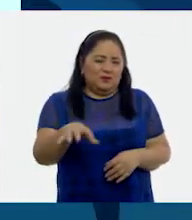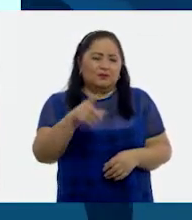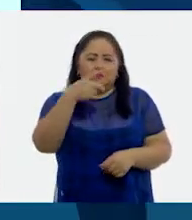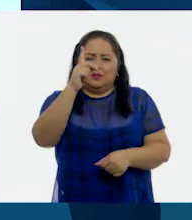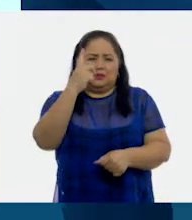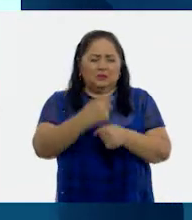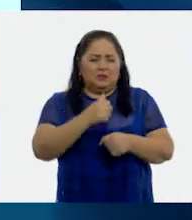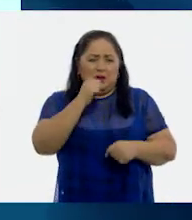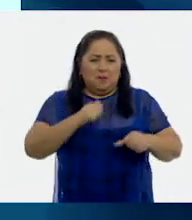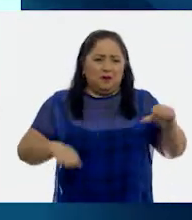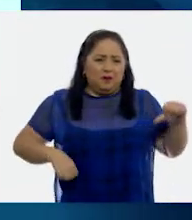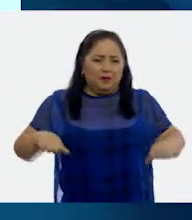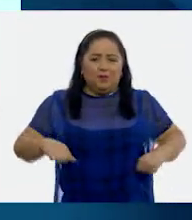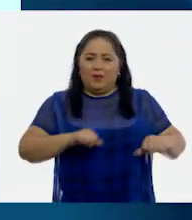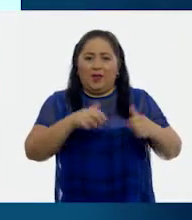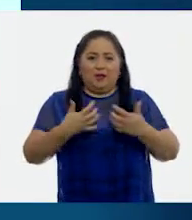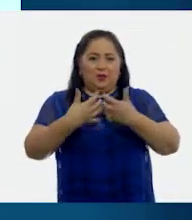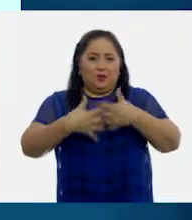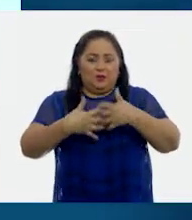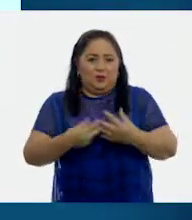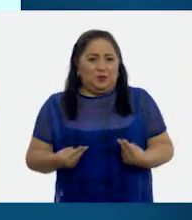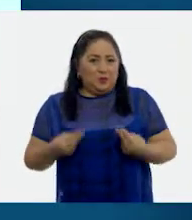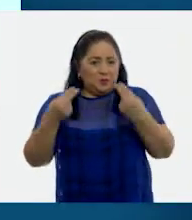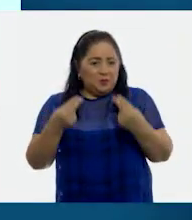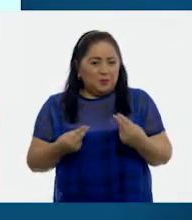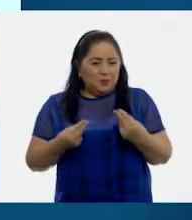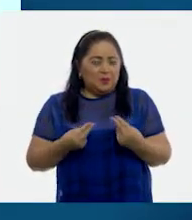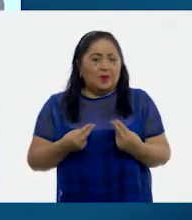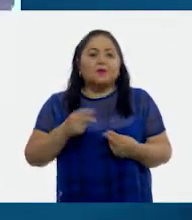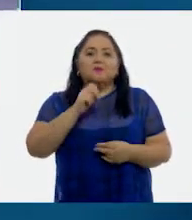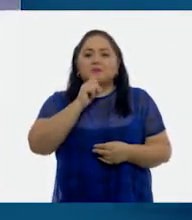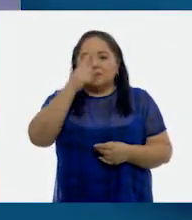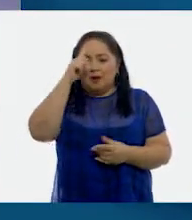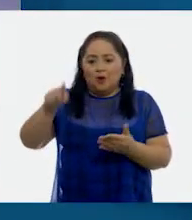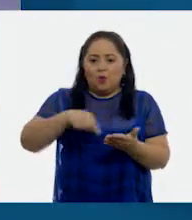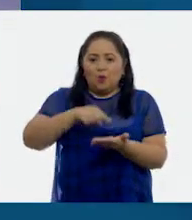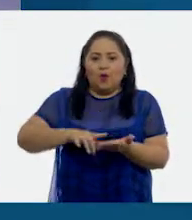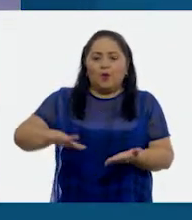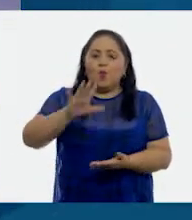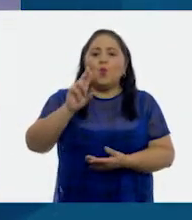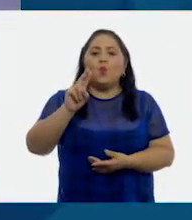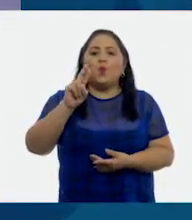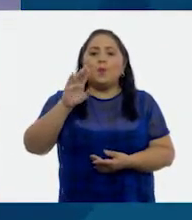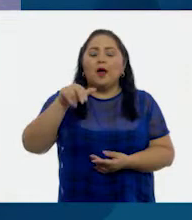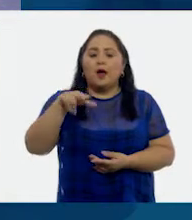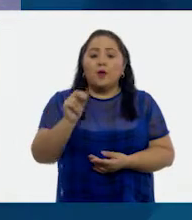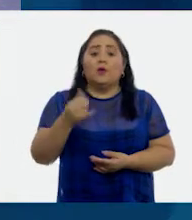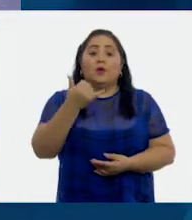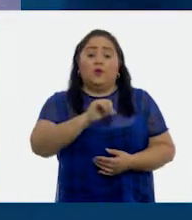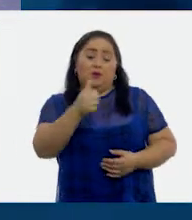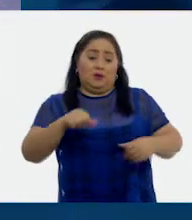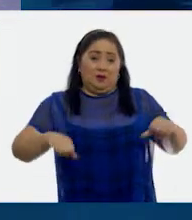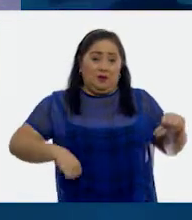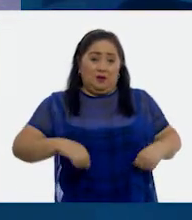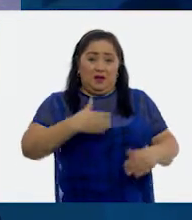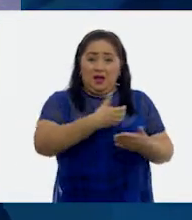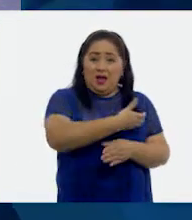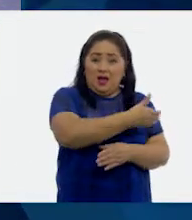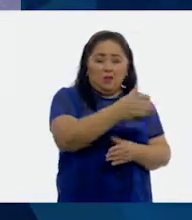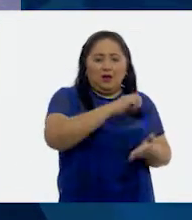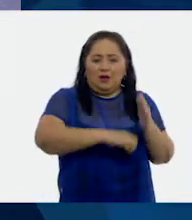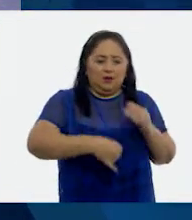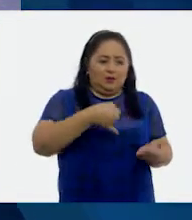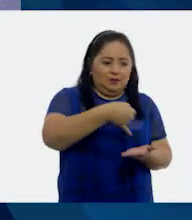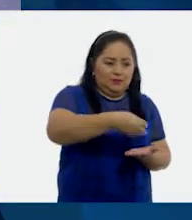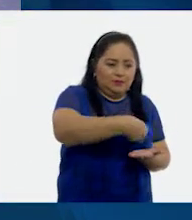Comúnmente las actividades de industria y comercio se le atribuyen al espacio urbano, y las actividades de campo como la